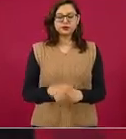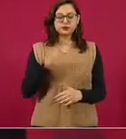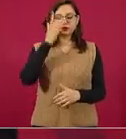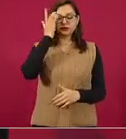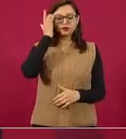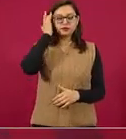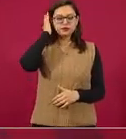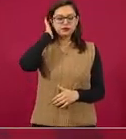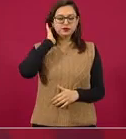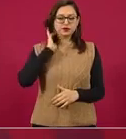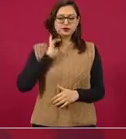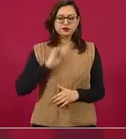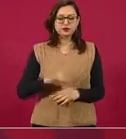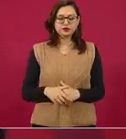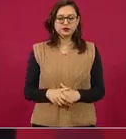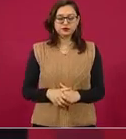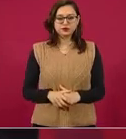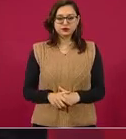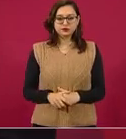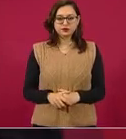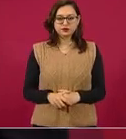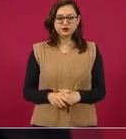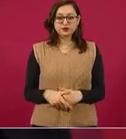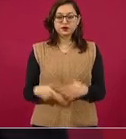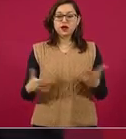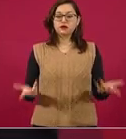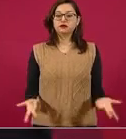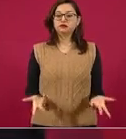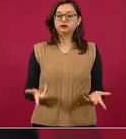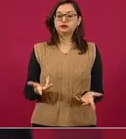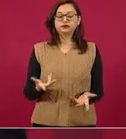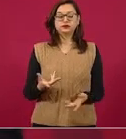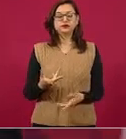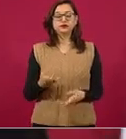hacían pasar como gente decente,